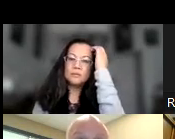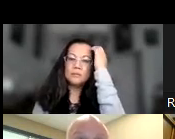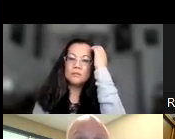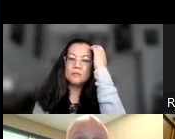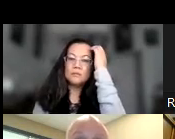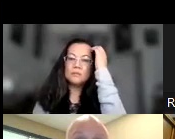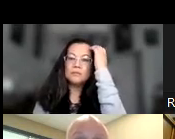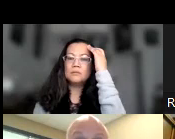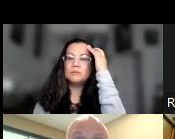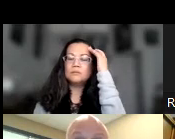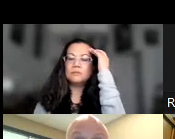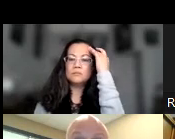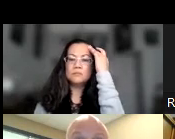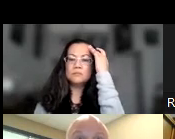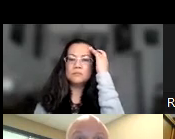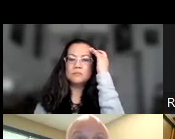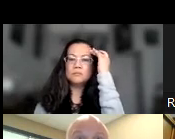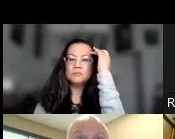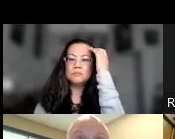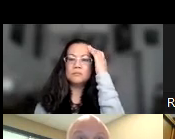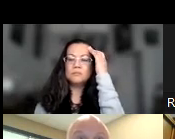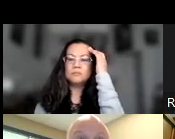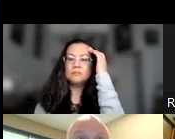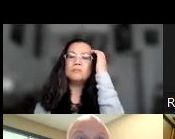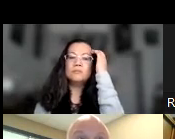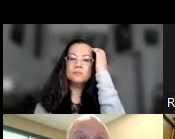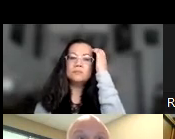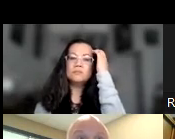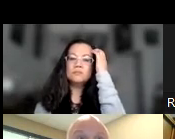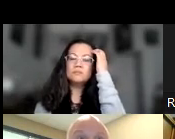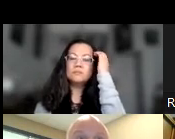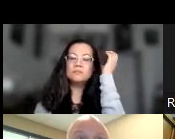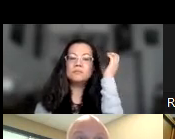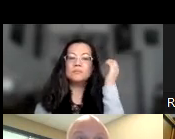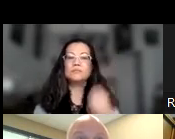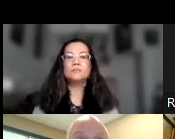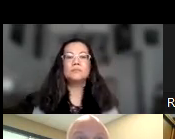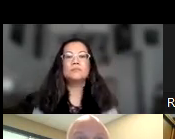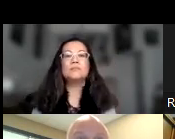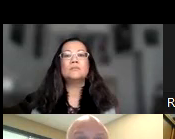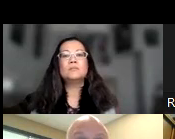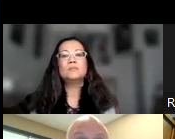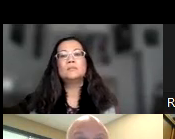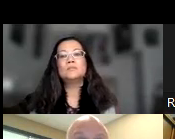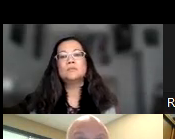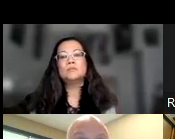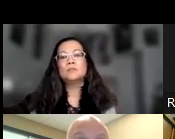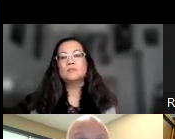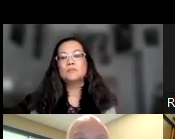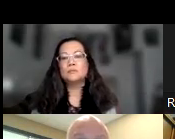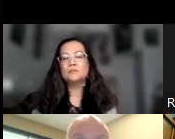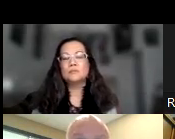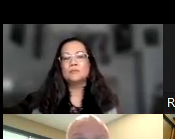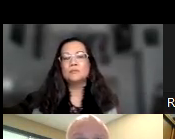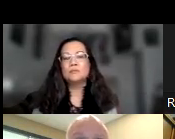embargo, a veces existe otras discrepancias que todavía existen y tenemos que seguir trabajando para mejorar las